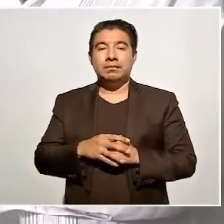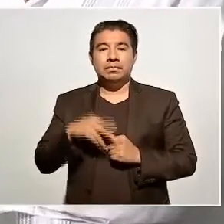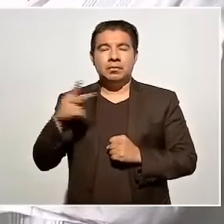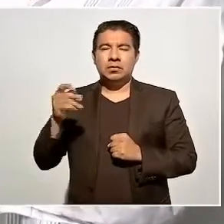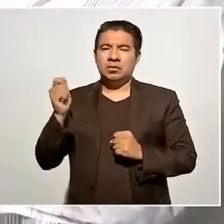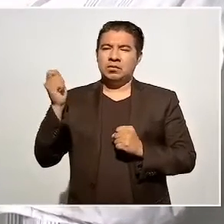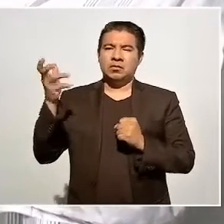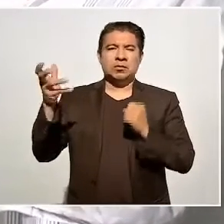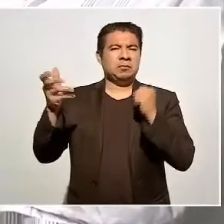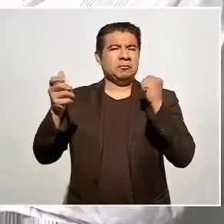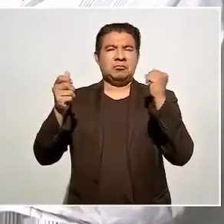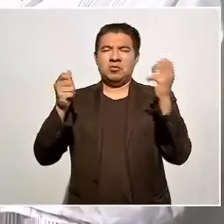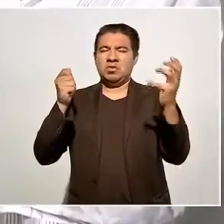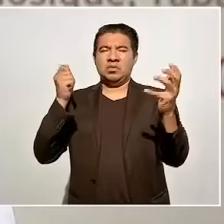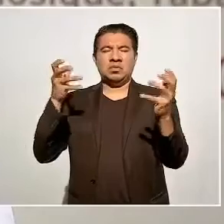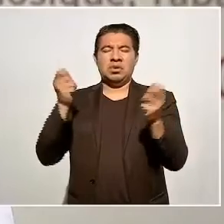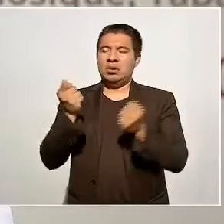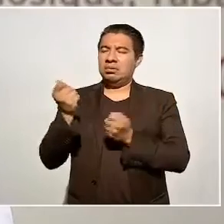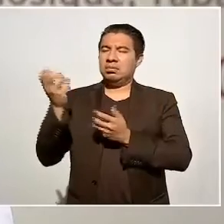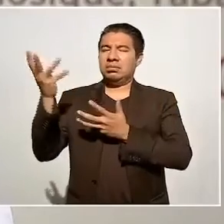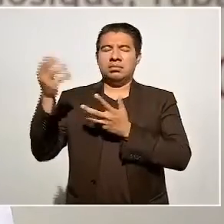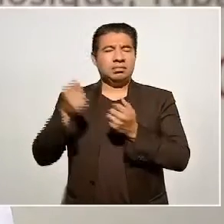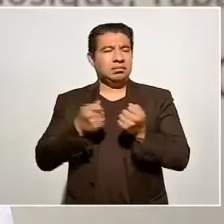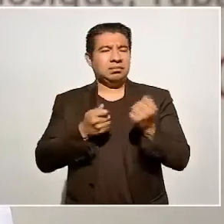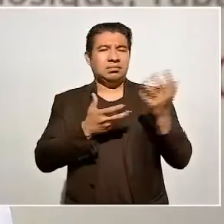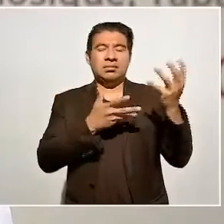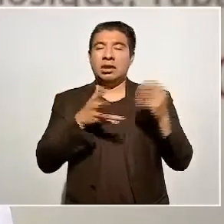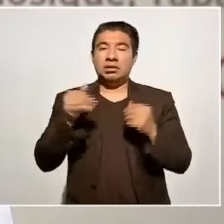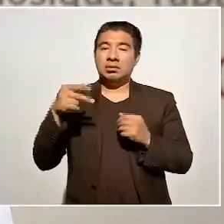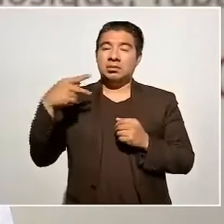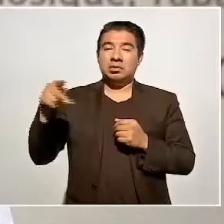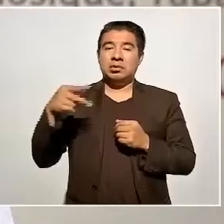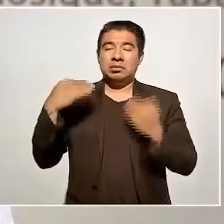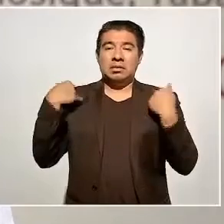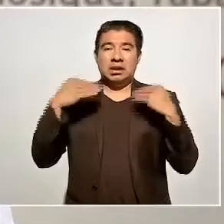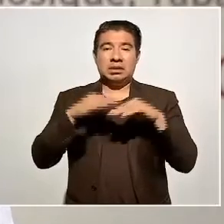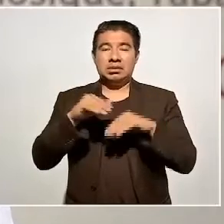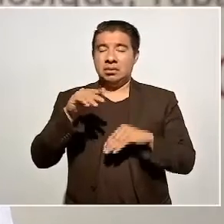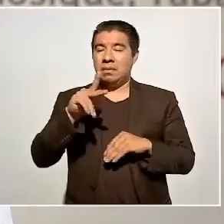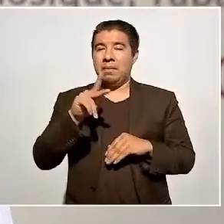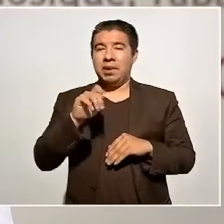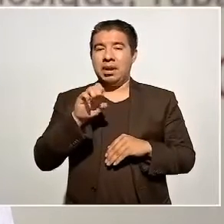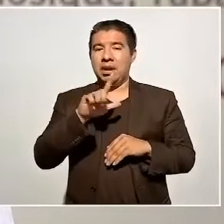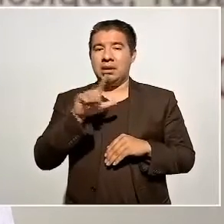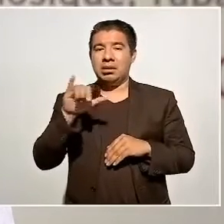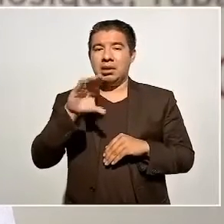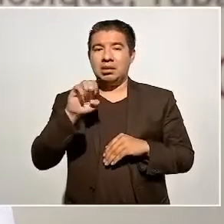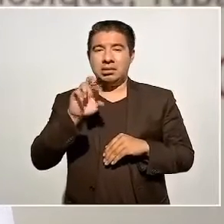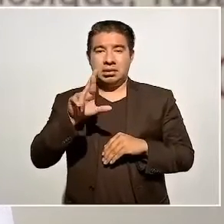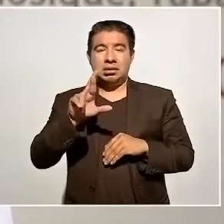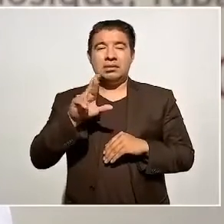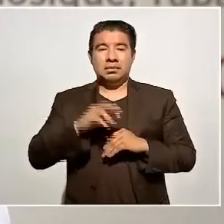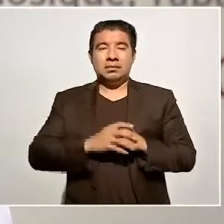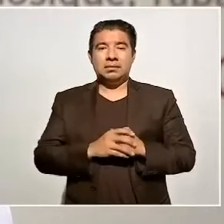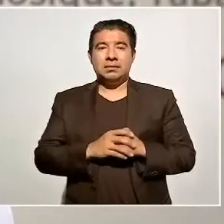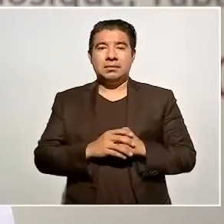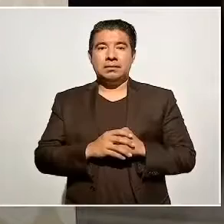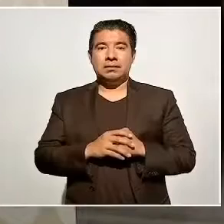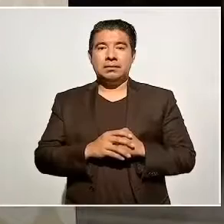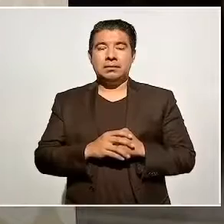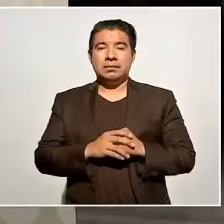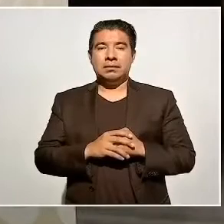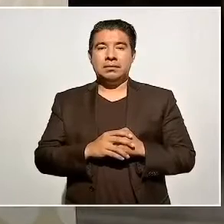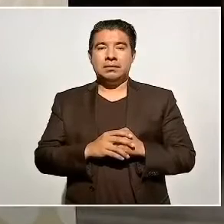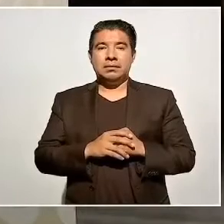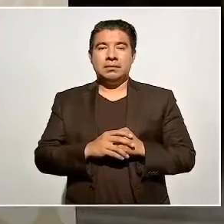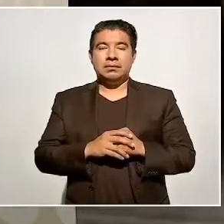poesía en el trópico con el maestro Pellicer. Y desde luego